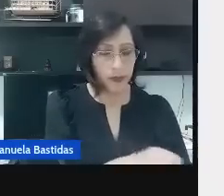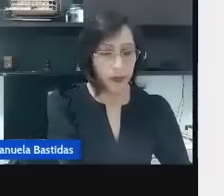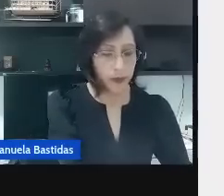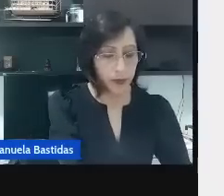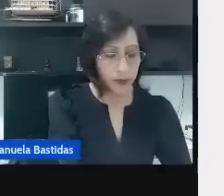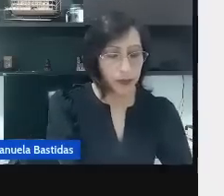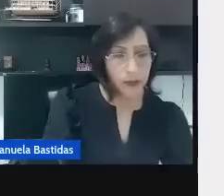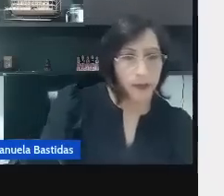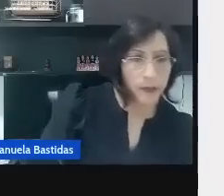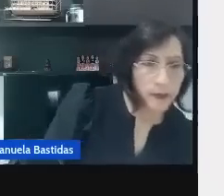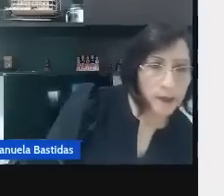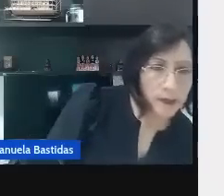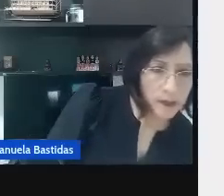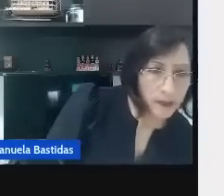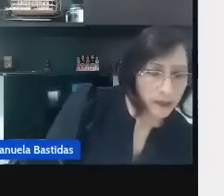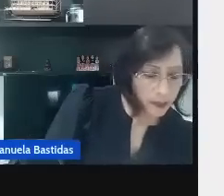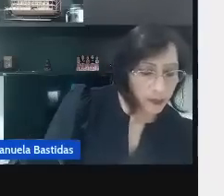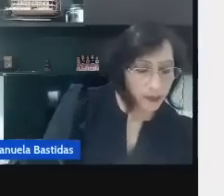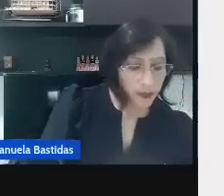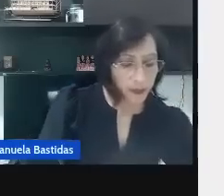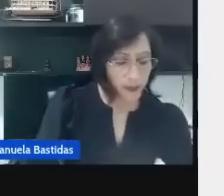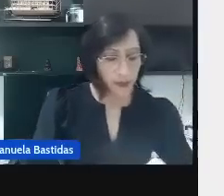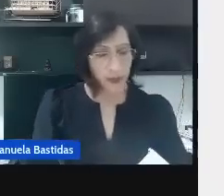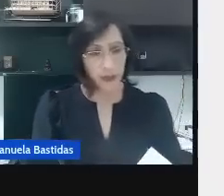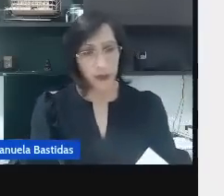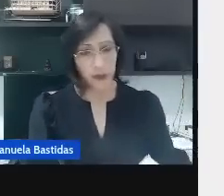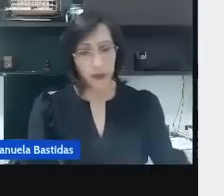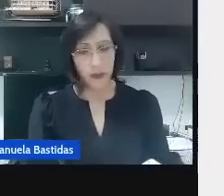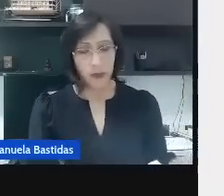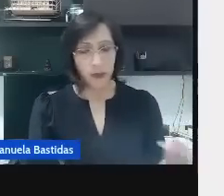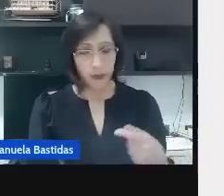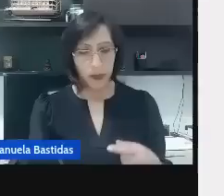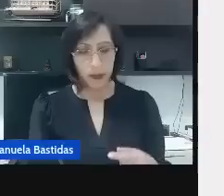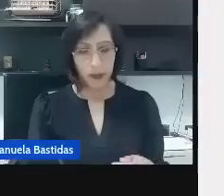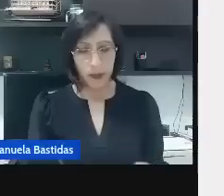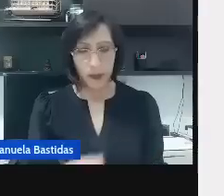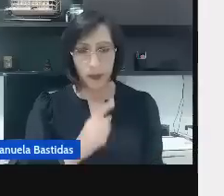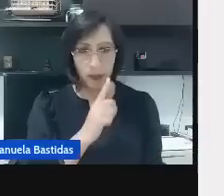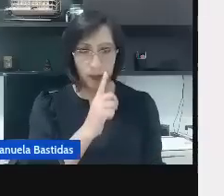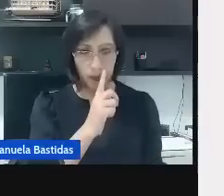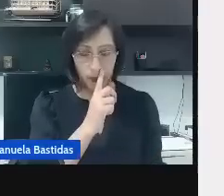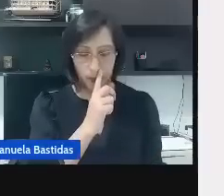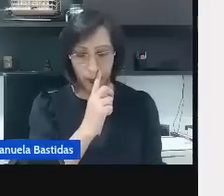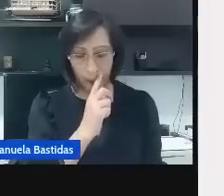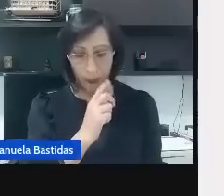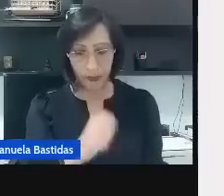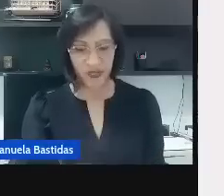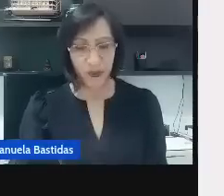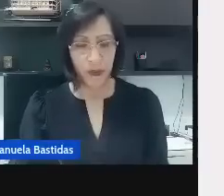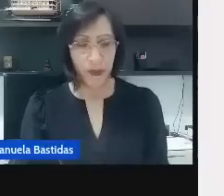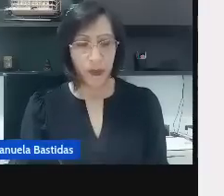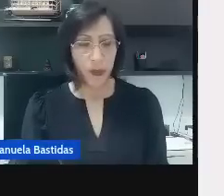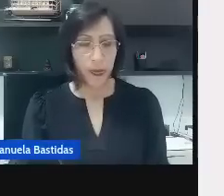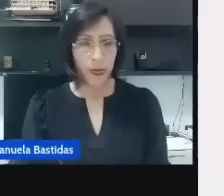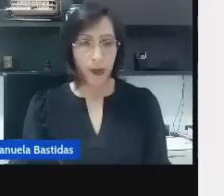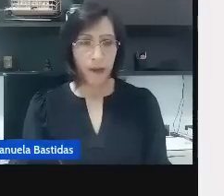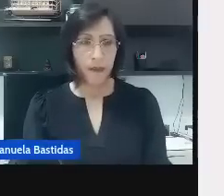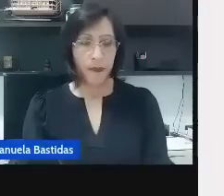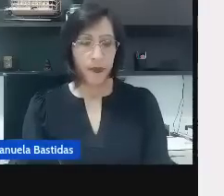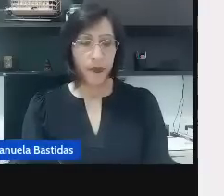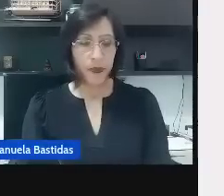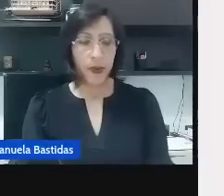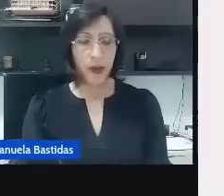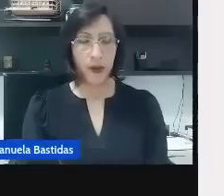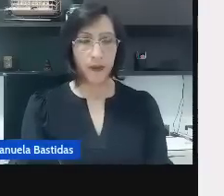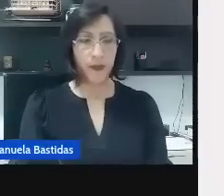qué puedes mencionar de ellos no Aníbal Torres Betsy Chávez los ministros y las bancadas de izquierda no como